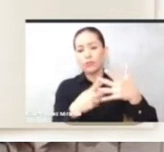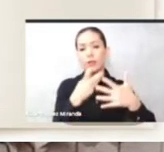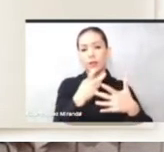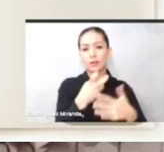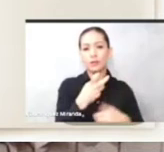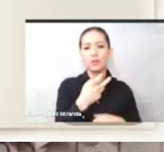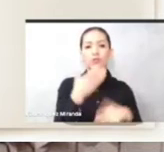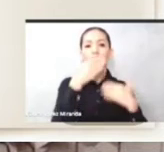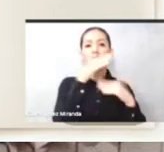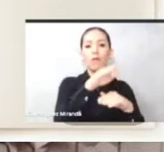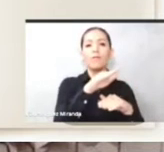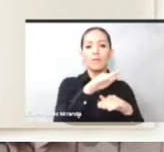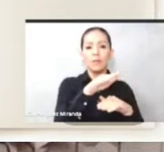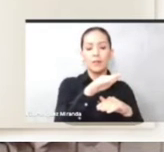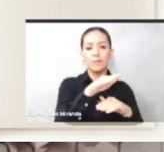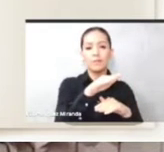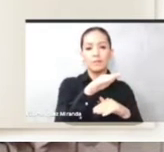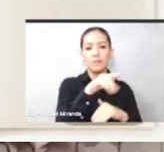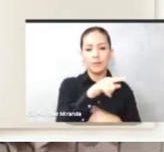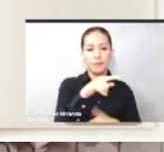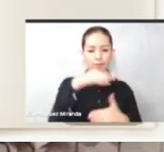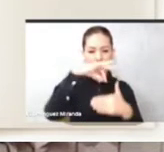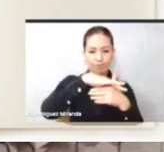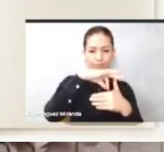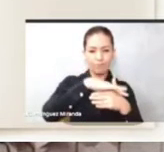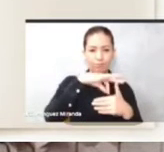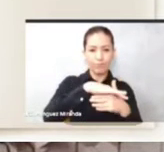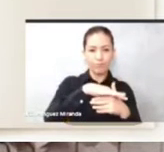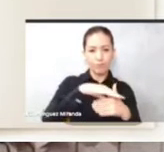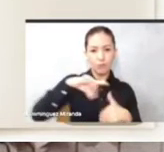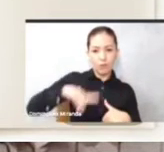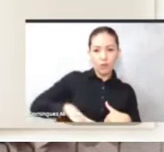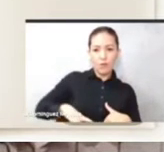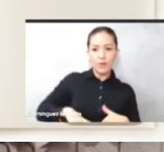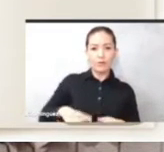a la impugnación de la elección de la gobernatura.